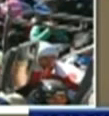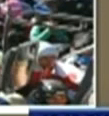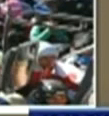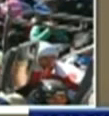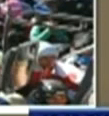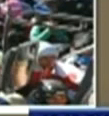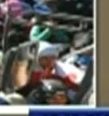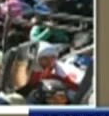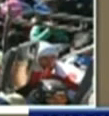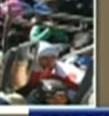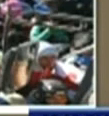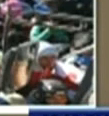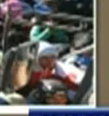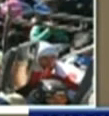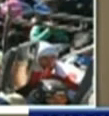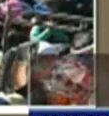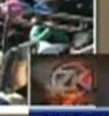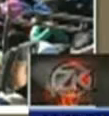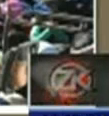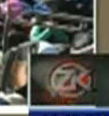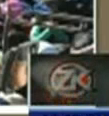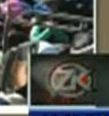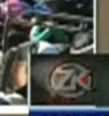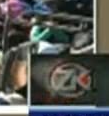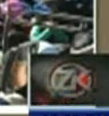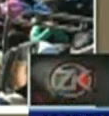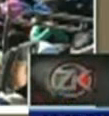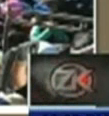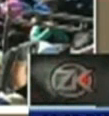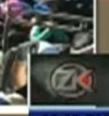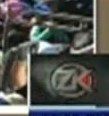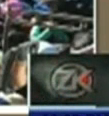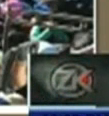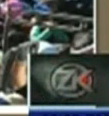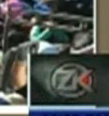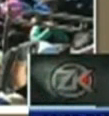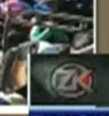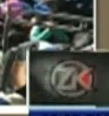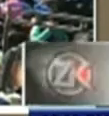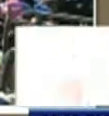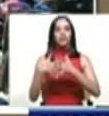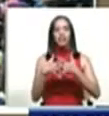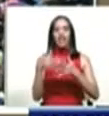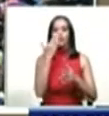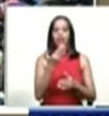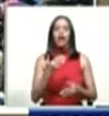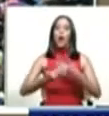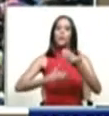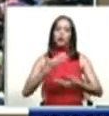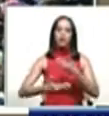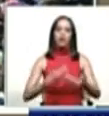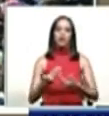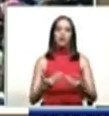transversal del hecho noticioso, pero también en la respuesta que tuvo la población estadounidense frente a un proceso, a